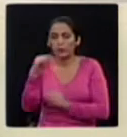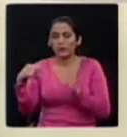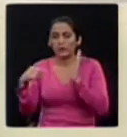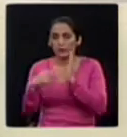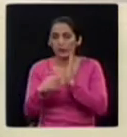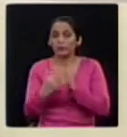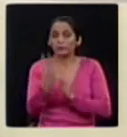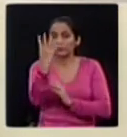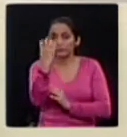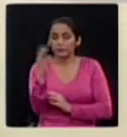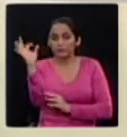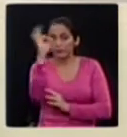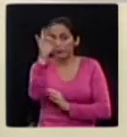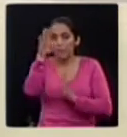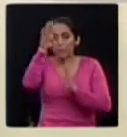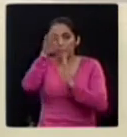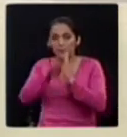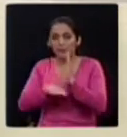impuesto al valor agregado.